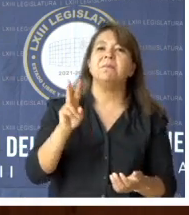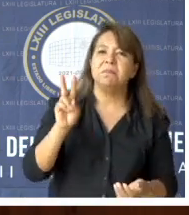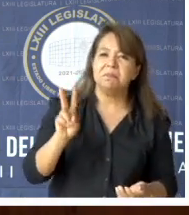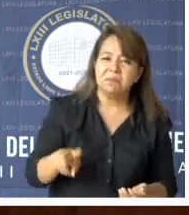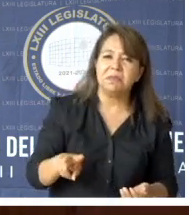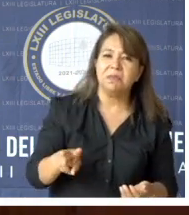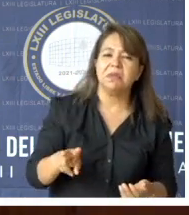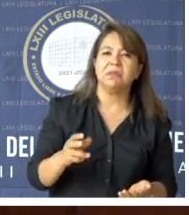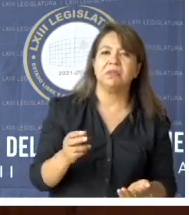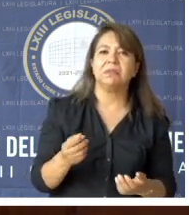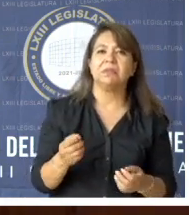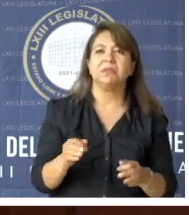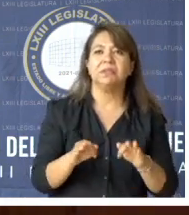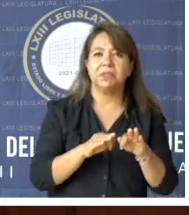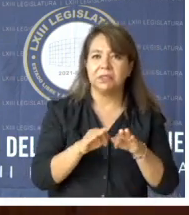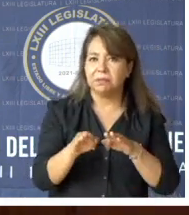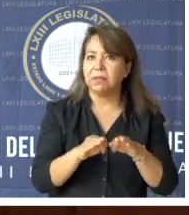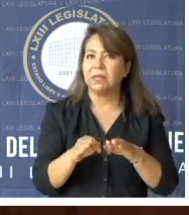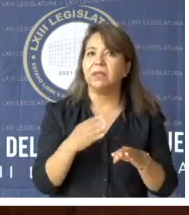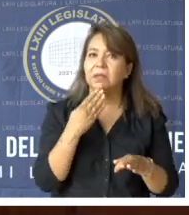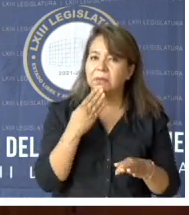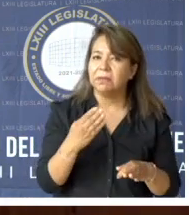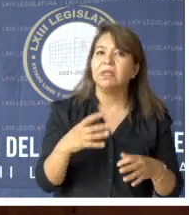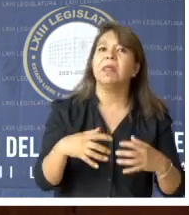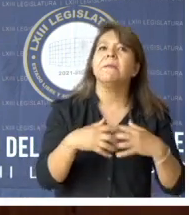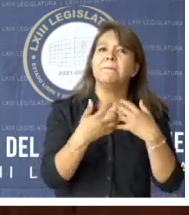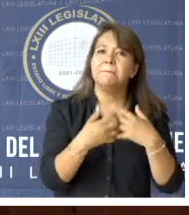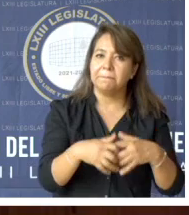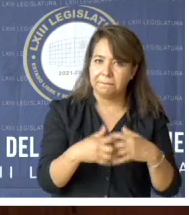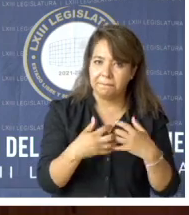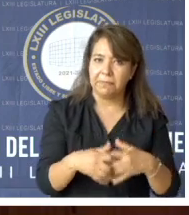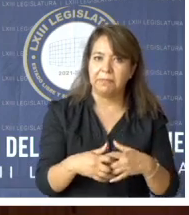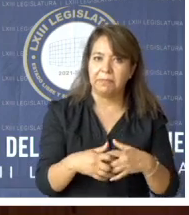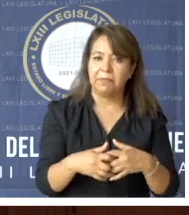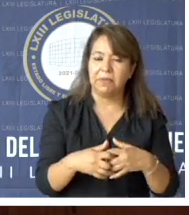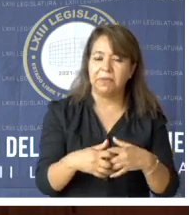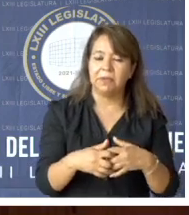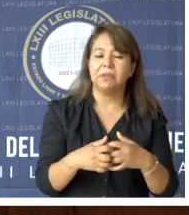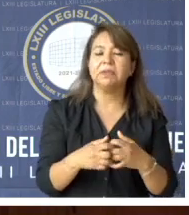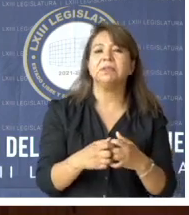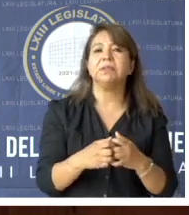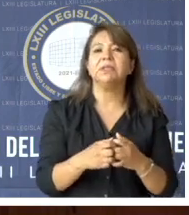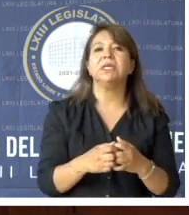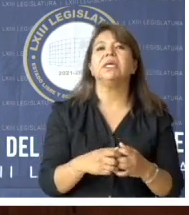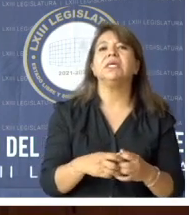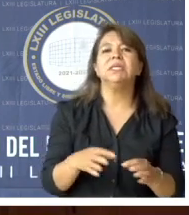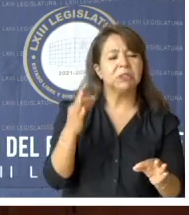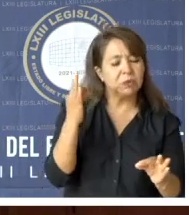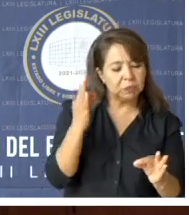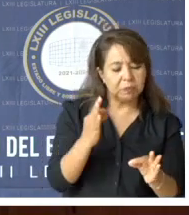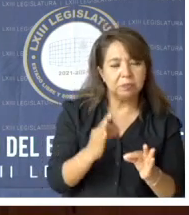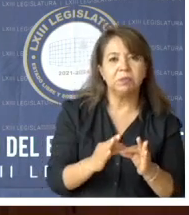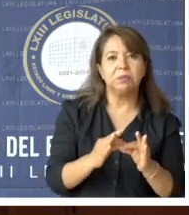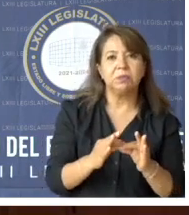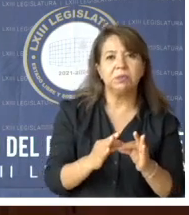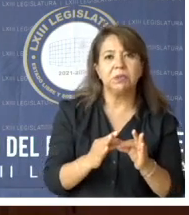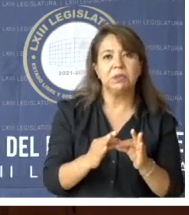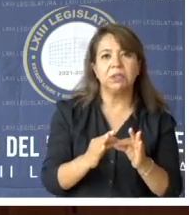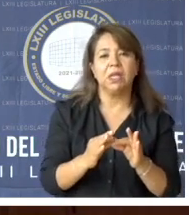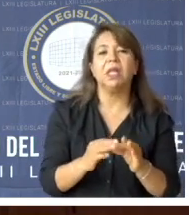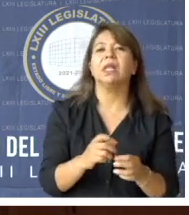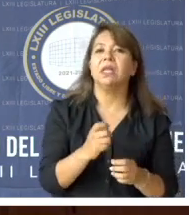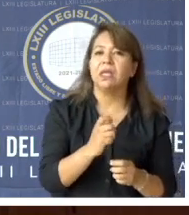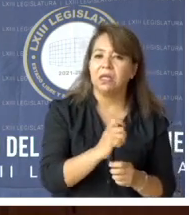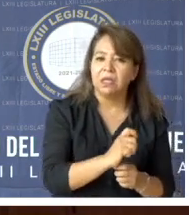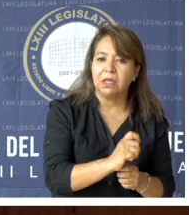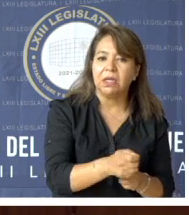con sus trabajadores, empresas que vale la pena resaltar por su propio compromiso social, algunas